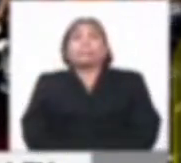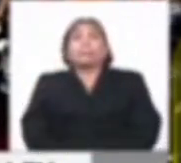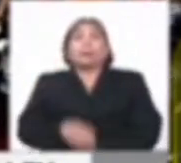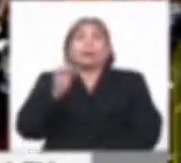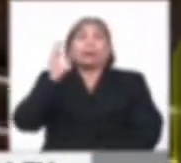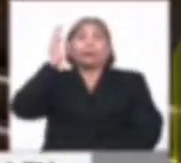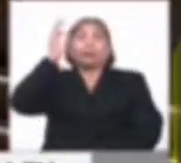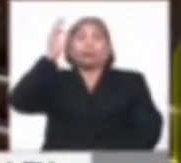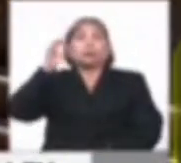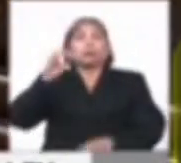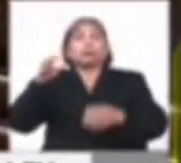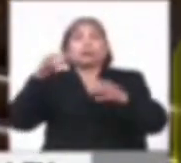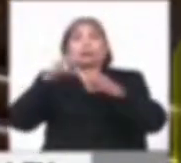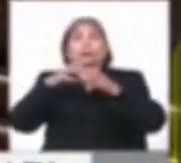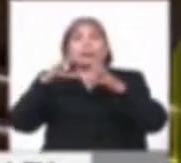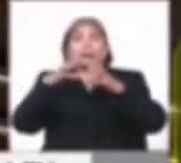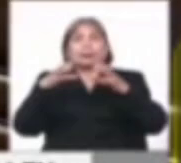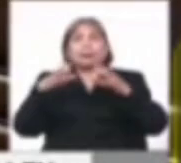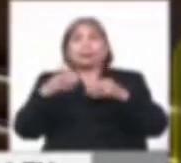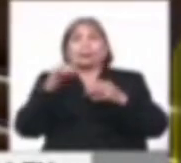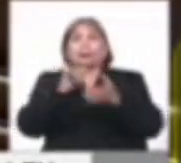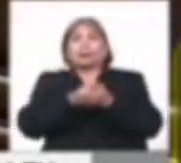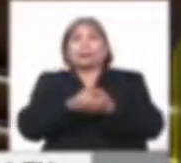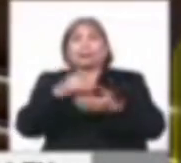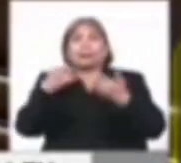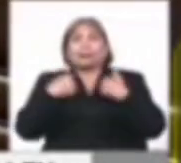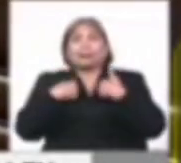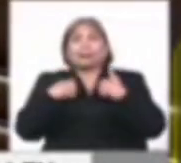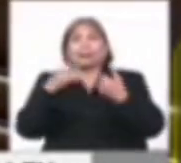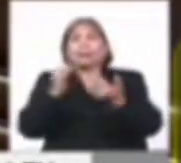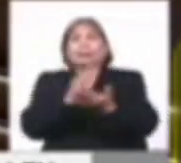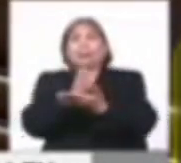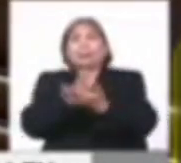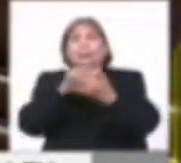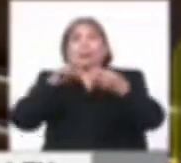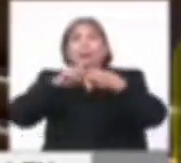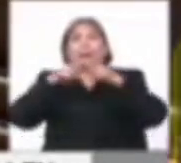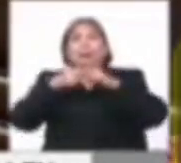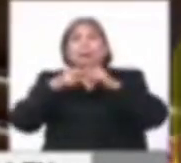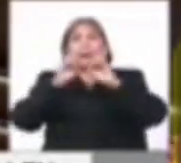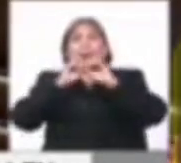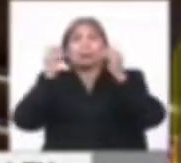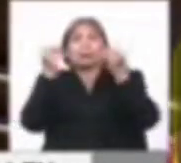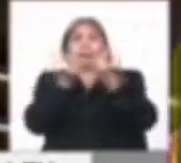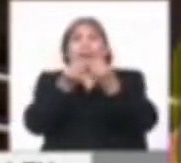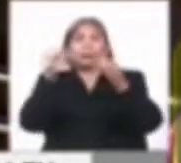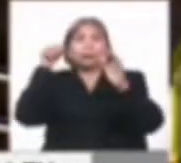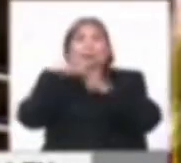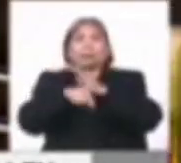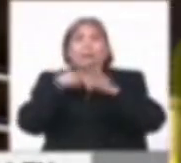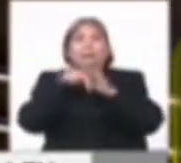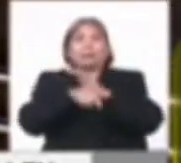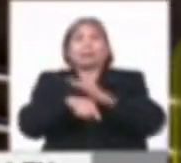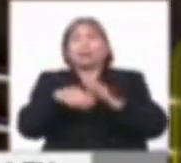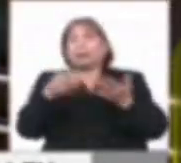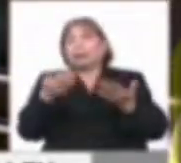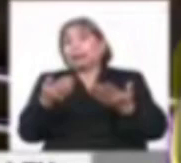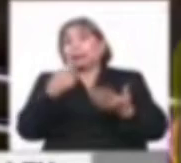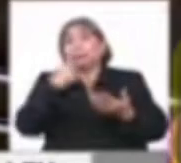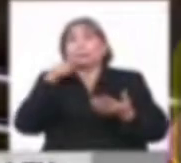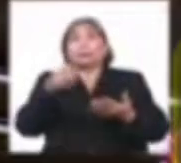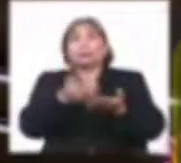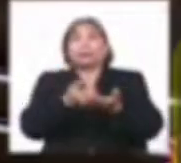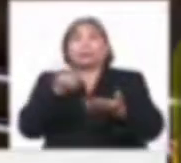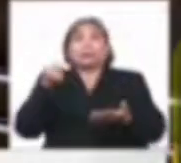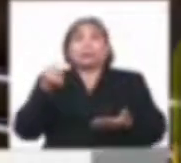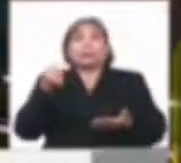futuros candidatos que tienen problemas por delitos de organización criminal. Y se los está